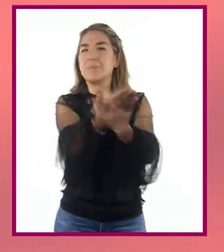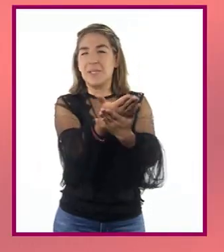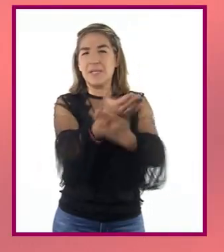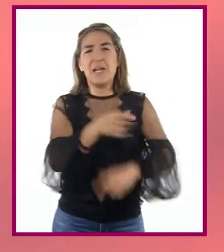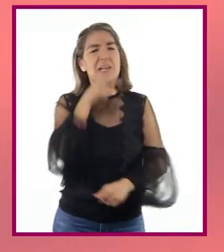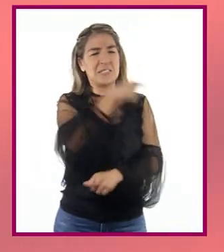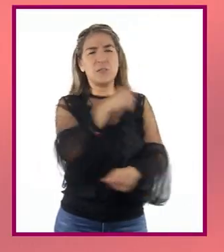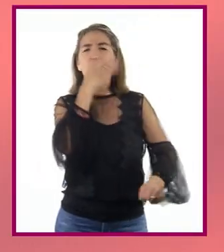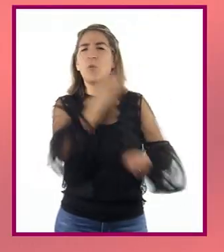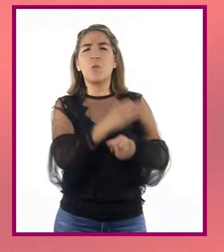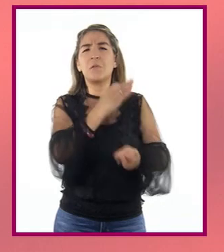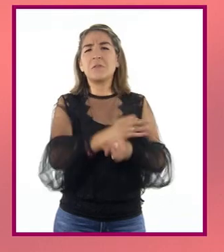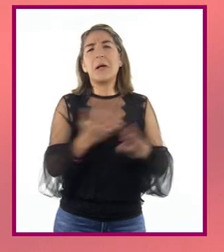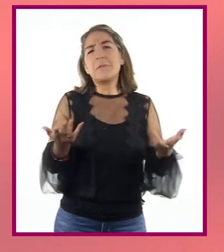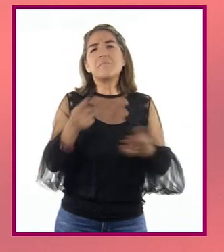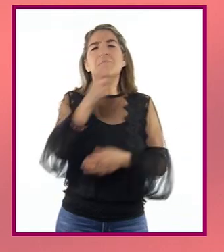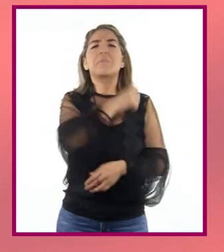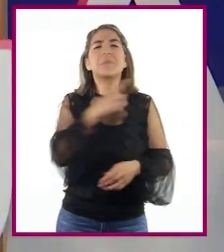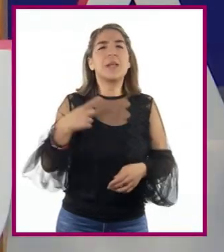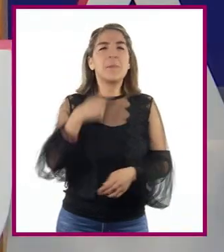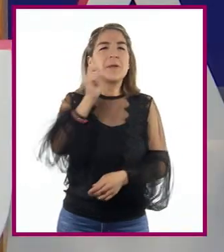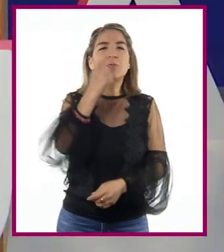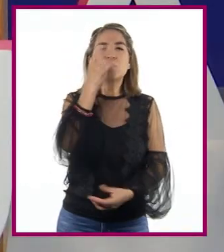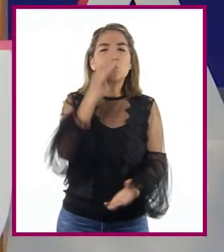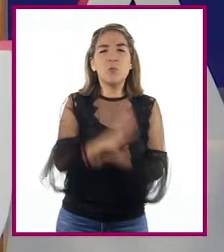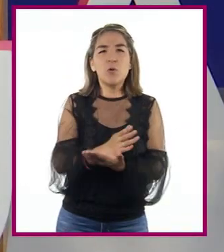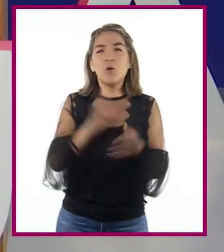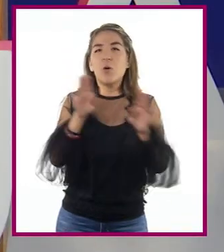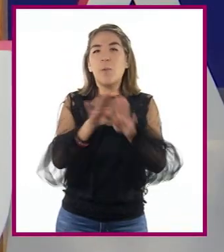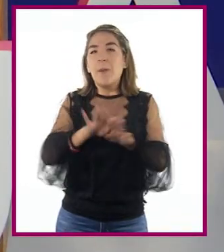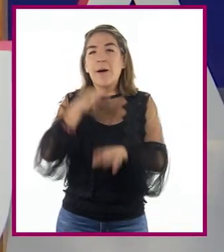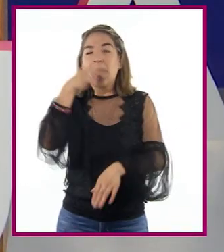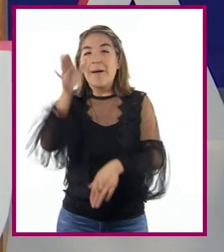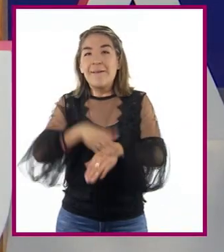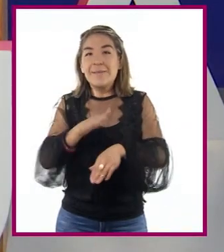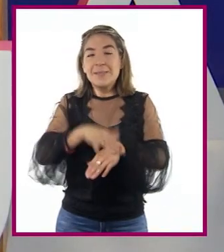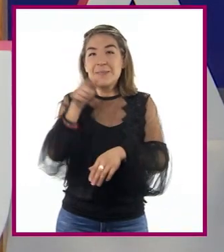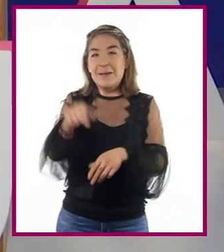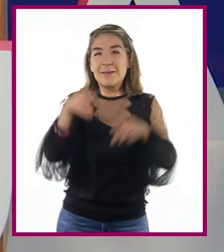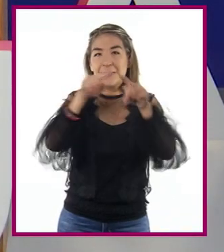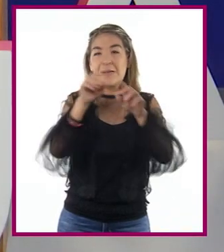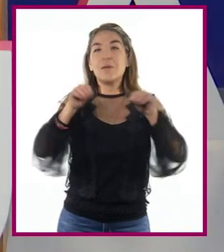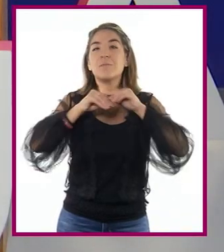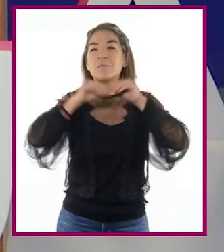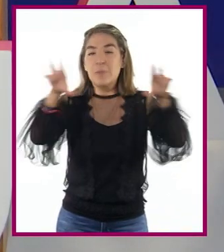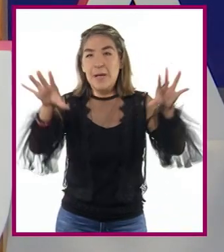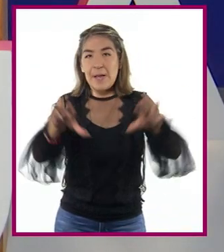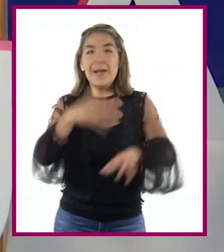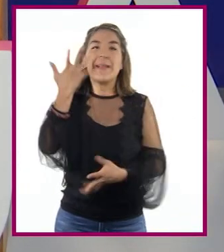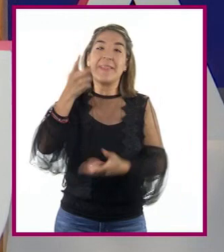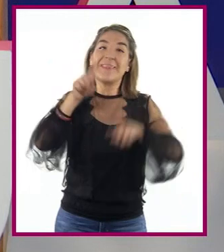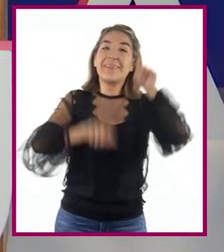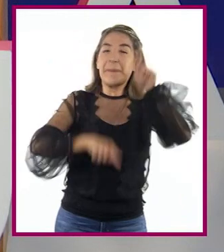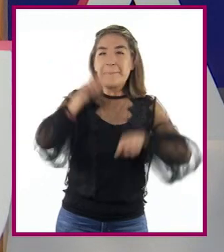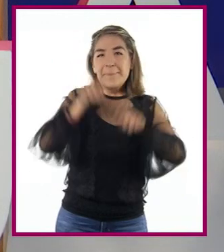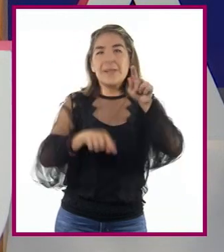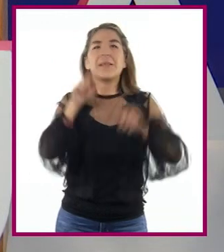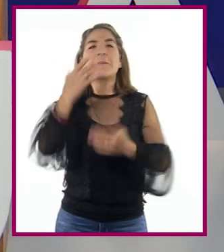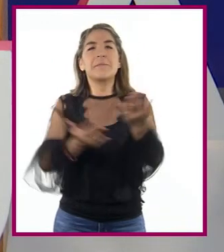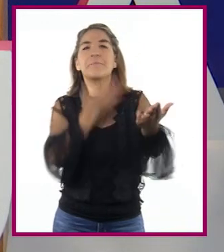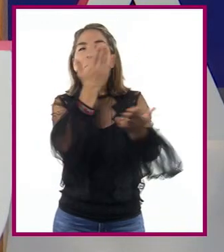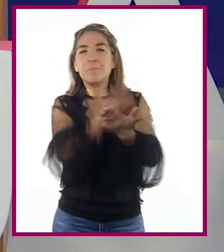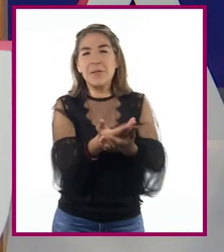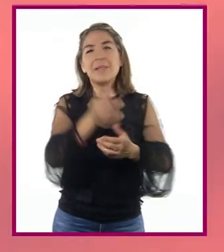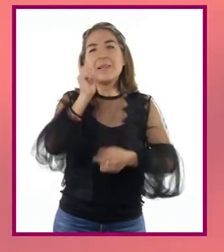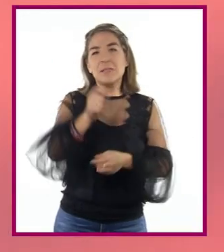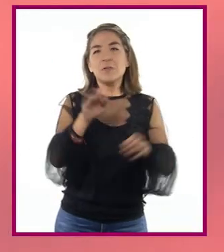En este caso, debería estar señalado en la convocatoria mencionada. En algunos casos, se nos pedirá